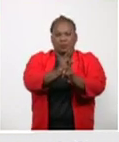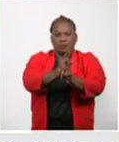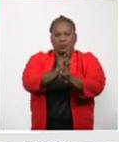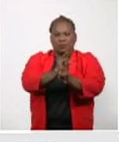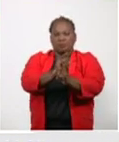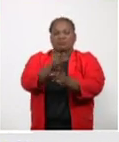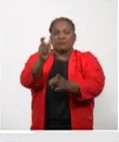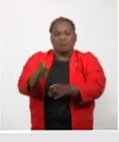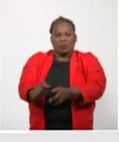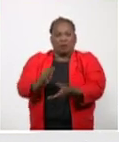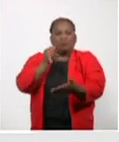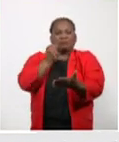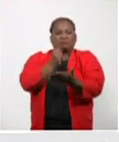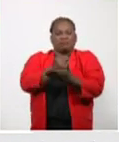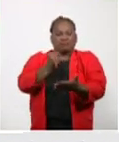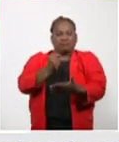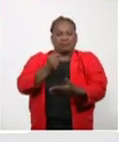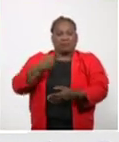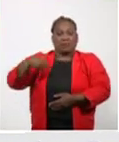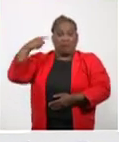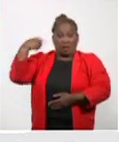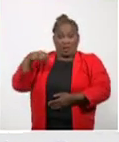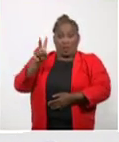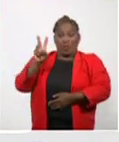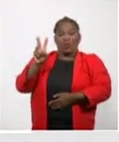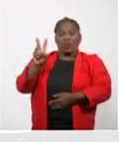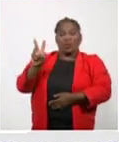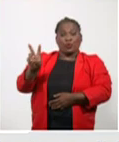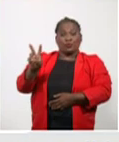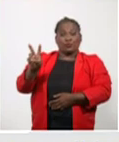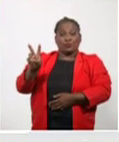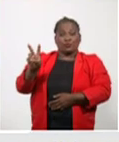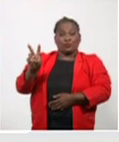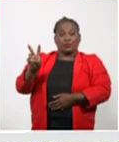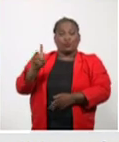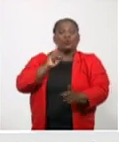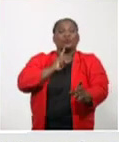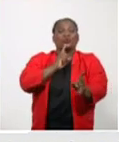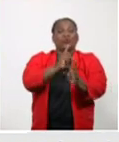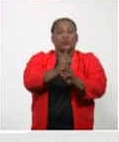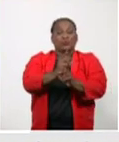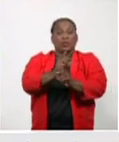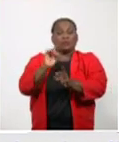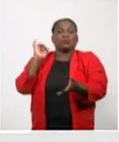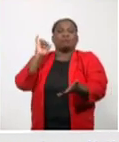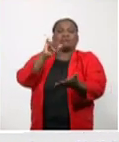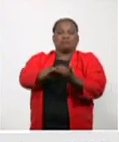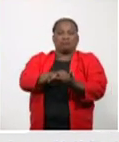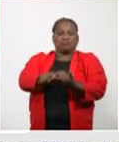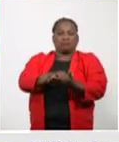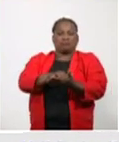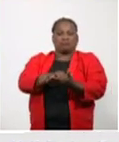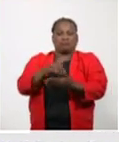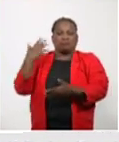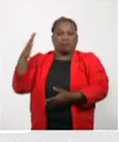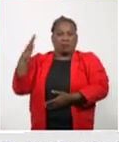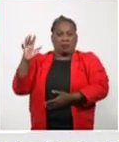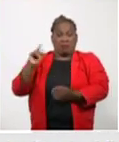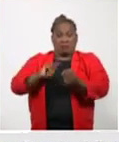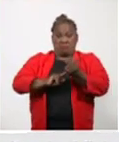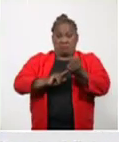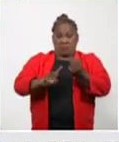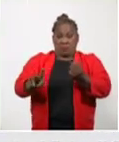confirmados, y ayer 2 de los casos fueron contactos de viajeros. Por provincia las